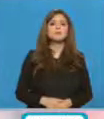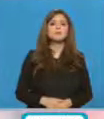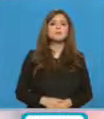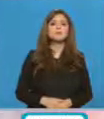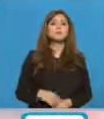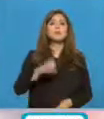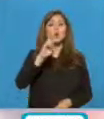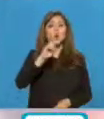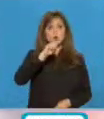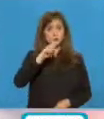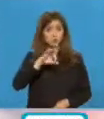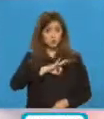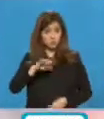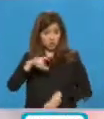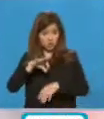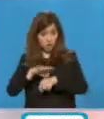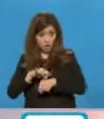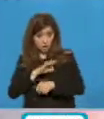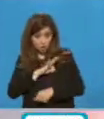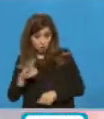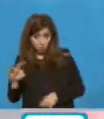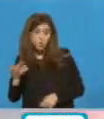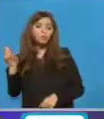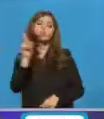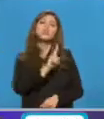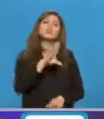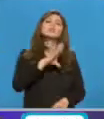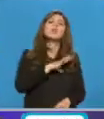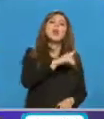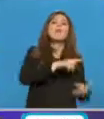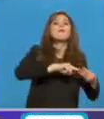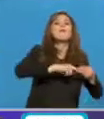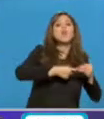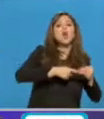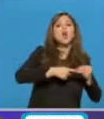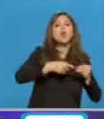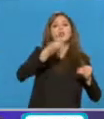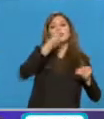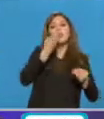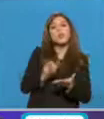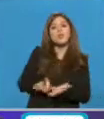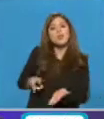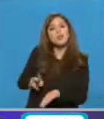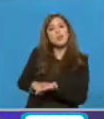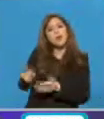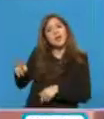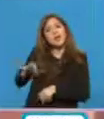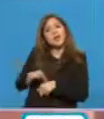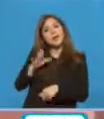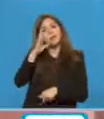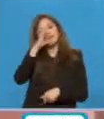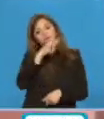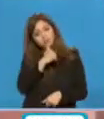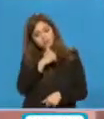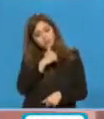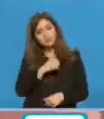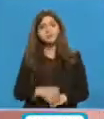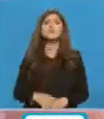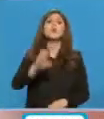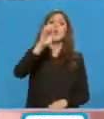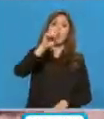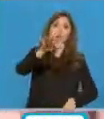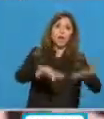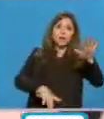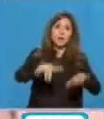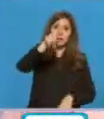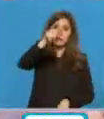comer carne, porque ya tienes la proteína de los frijoles, entonces ya no tendrías O si que está comer muy carne. cara la carne, que a veces dices,